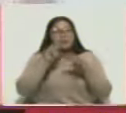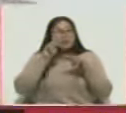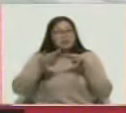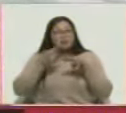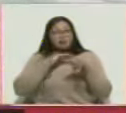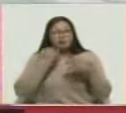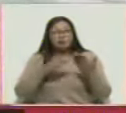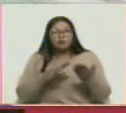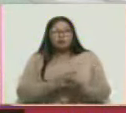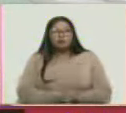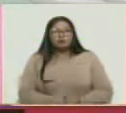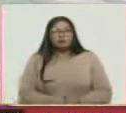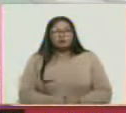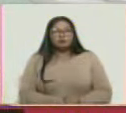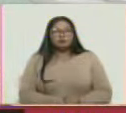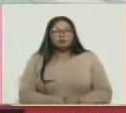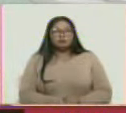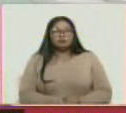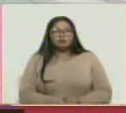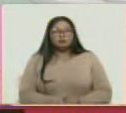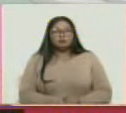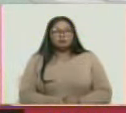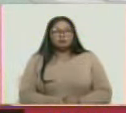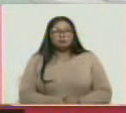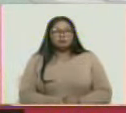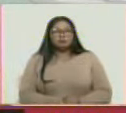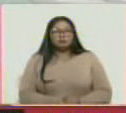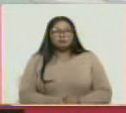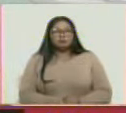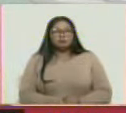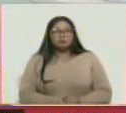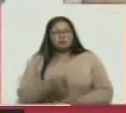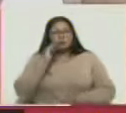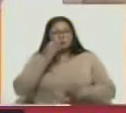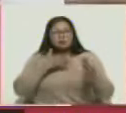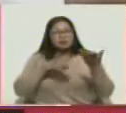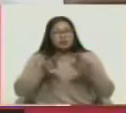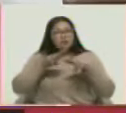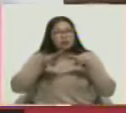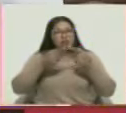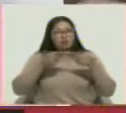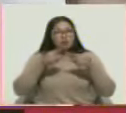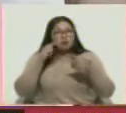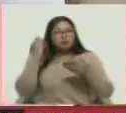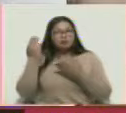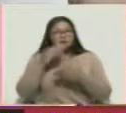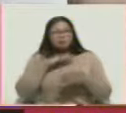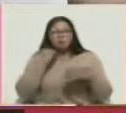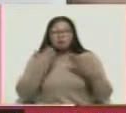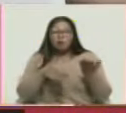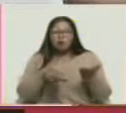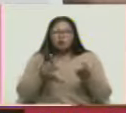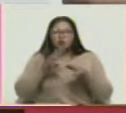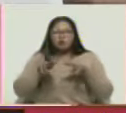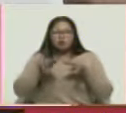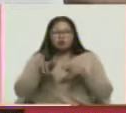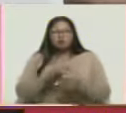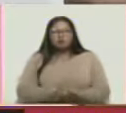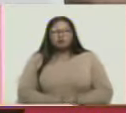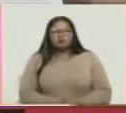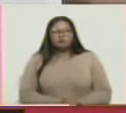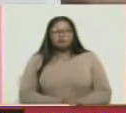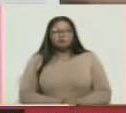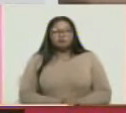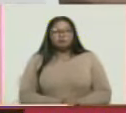miren, aquí Israel está una fotografía. Convirtió la franja de Gaza en un cementerio de niños. 4.000 niños asesinados. Estos niños fueron asesinados. De